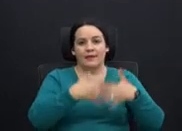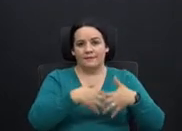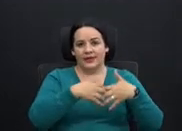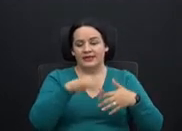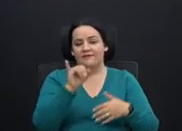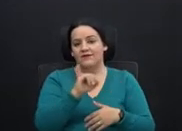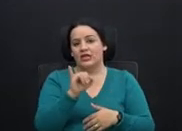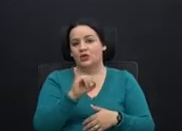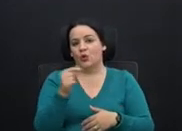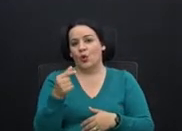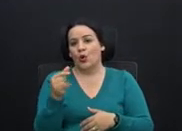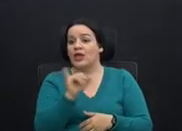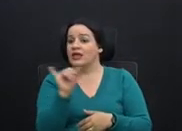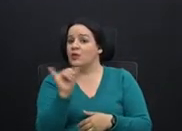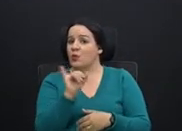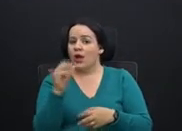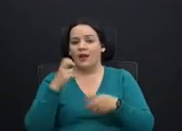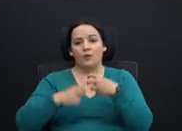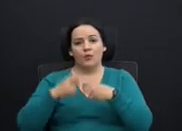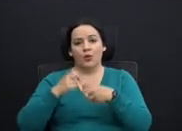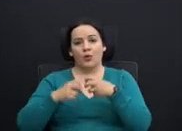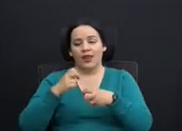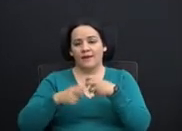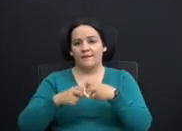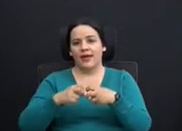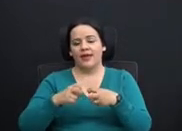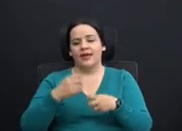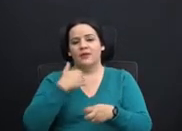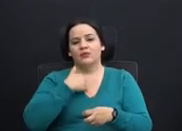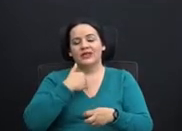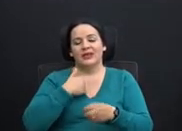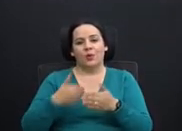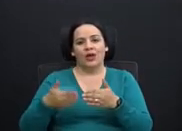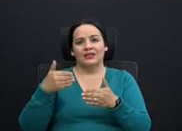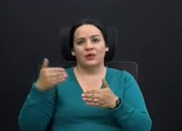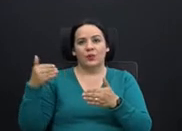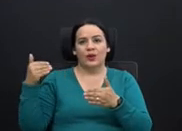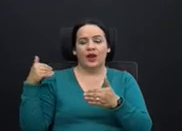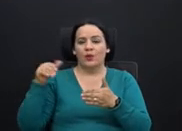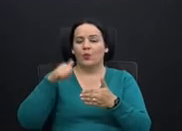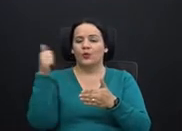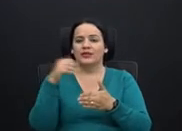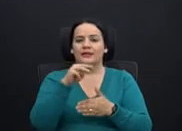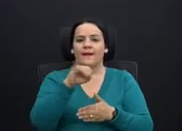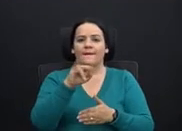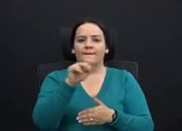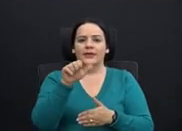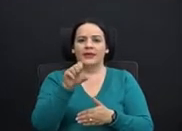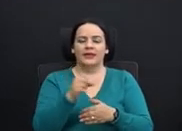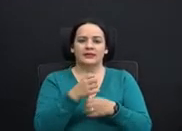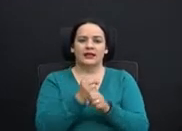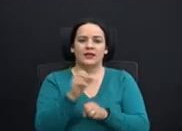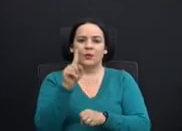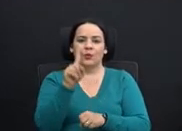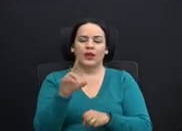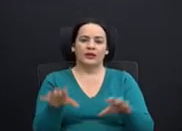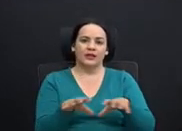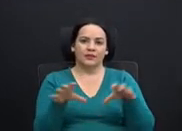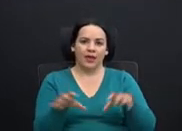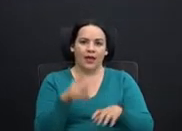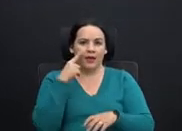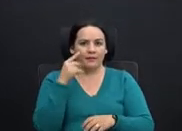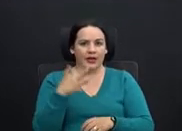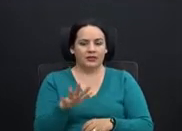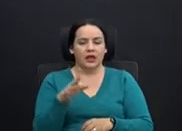estado en un problema igual a los que hemos tenido con anterioridad en todas las otras minas que hacen una actividad parecida. El oro